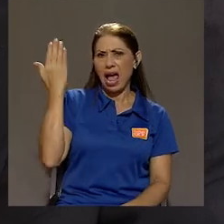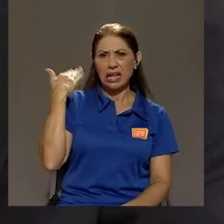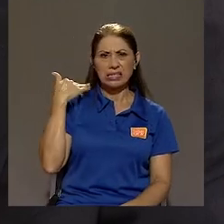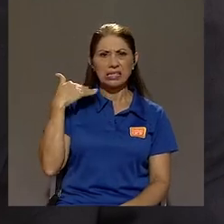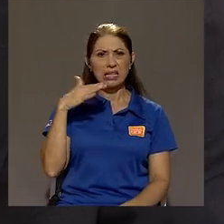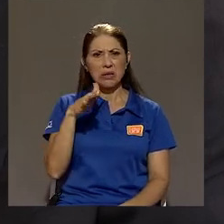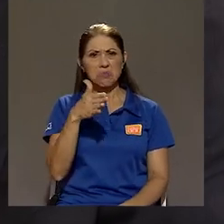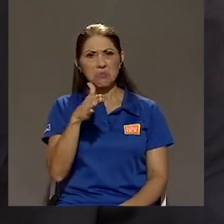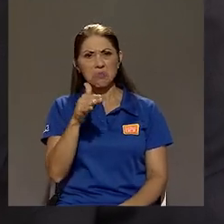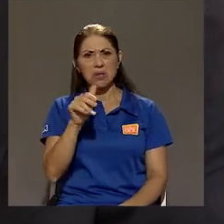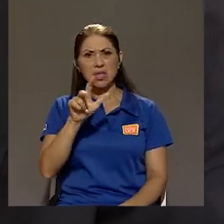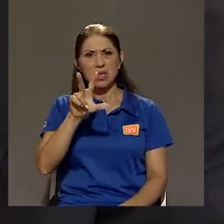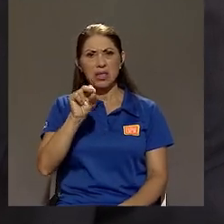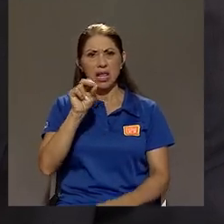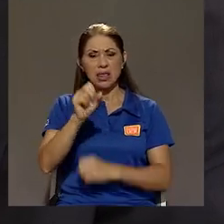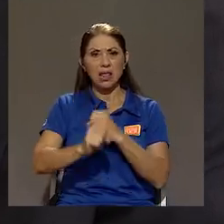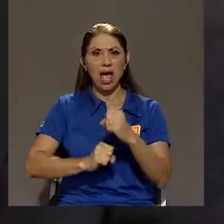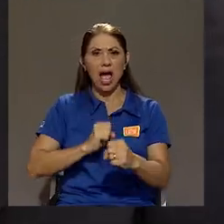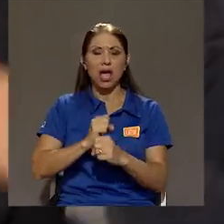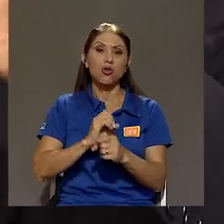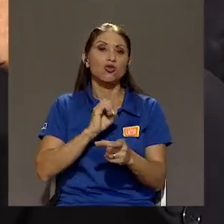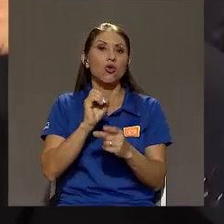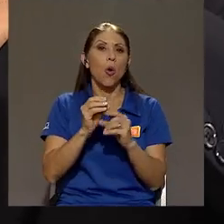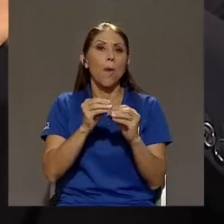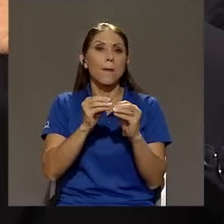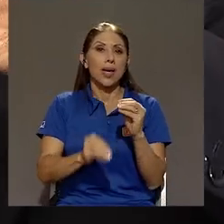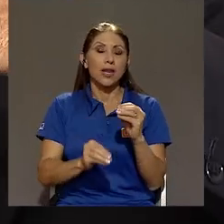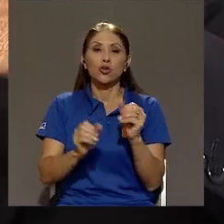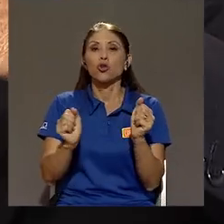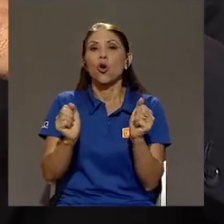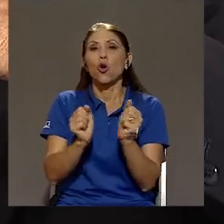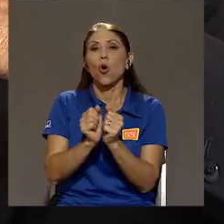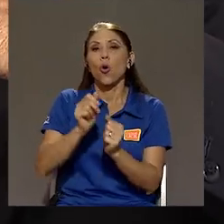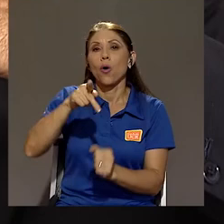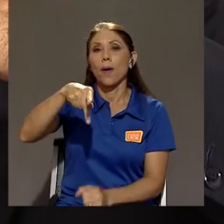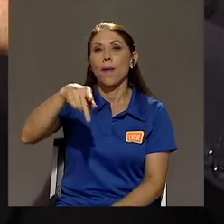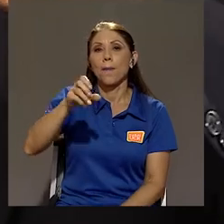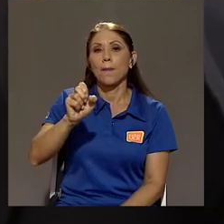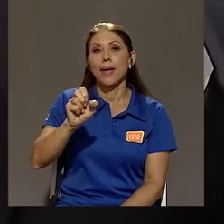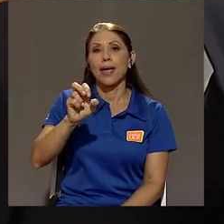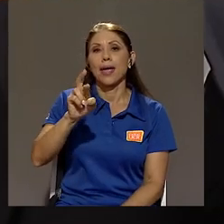30 años o menos, con la perestroika, creo que